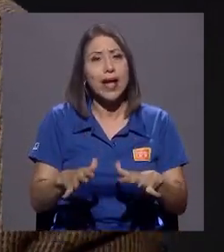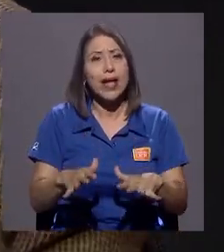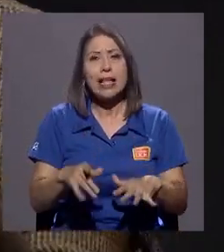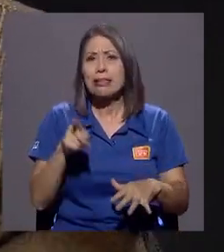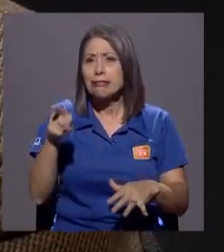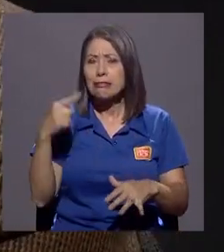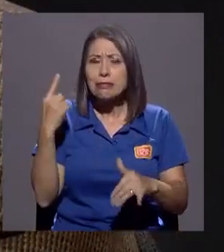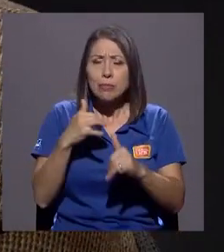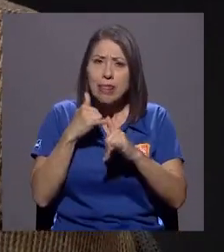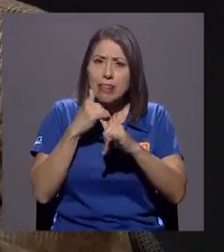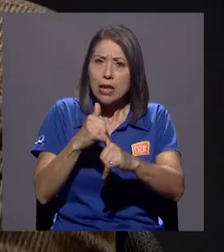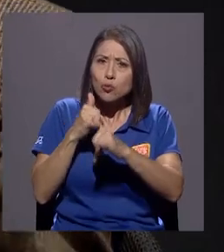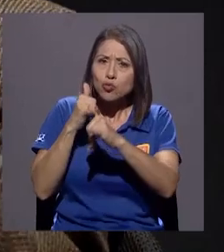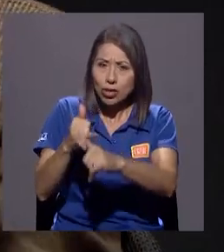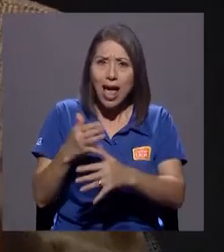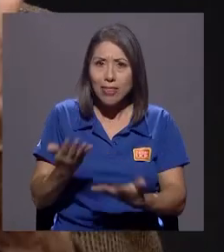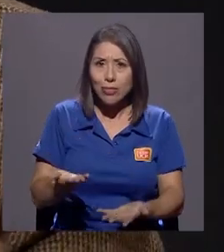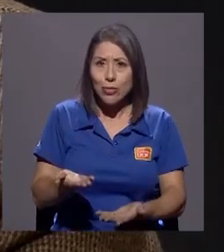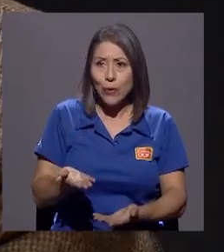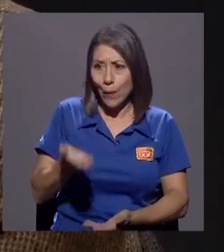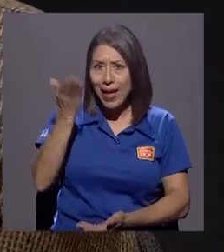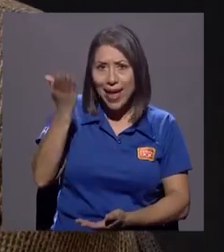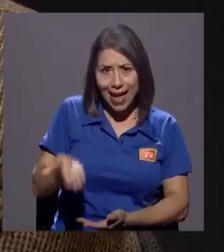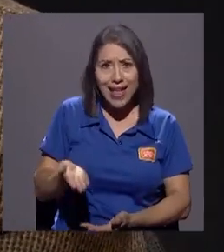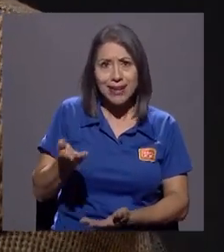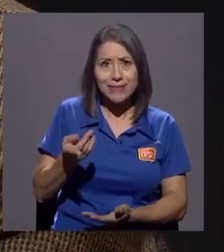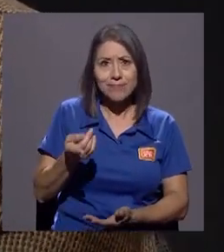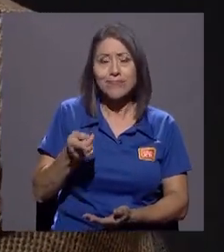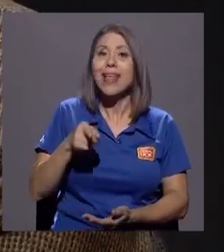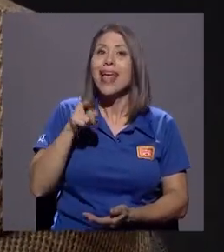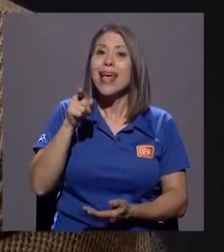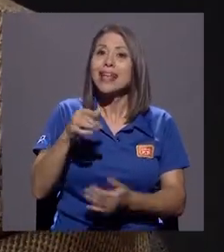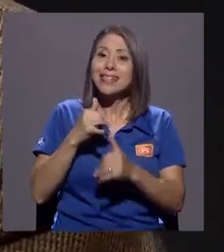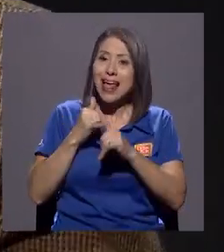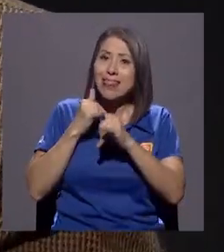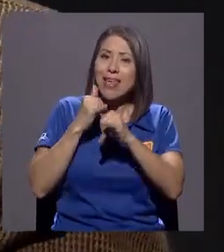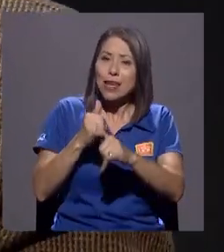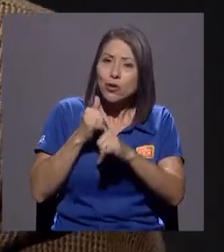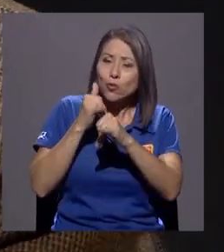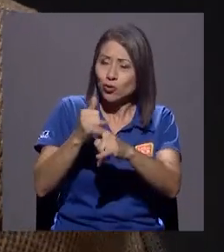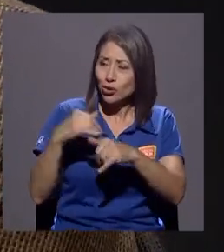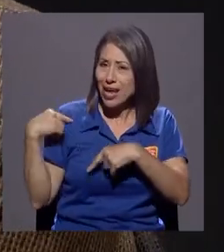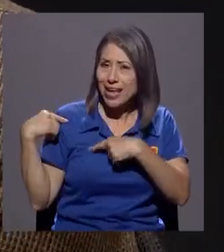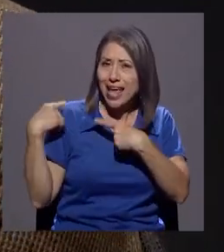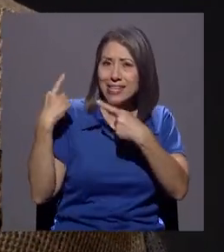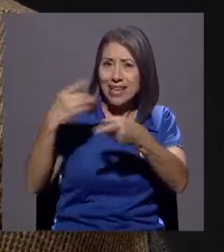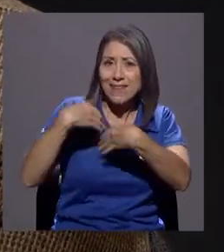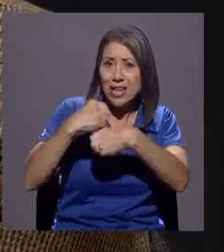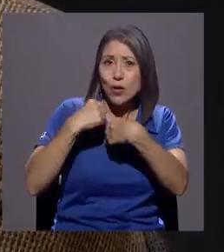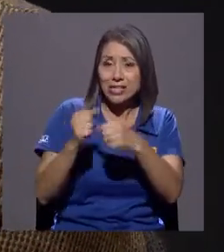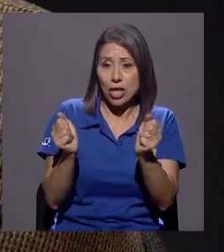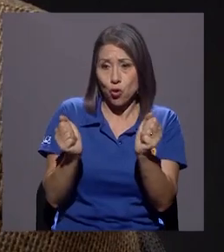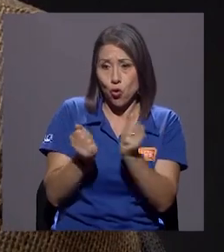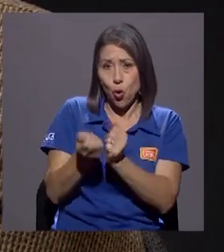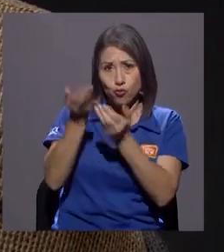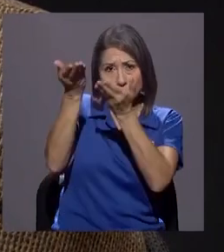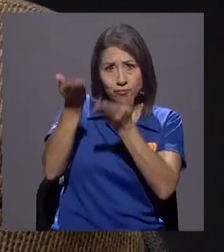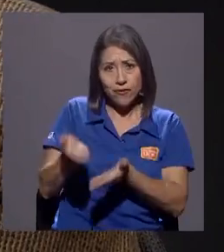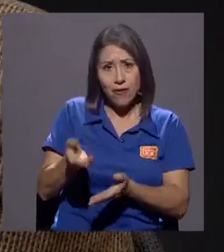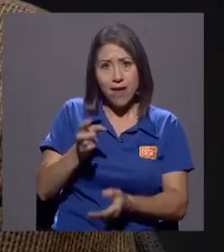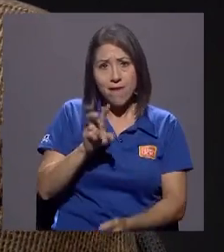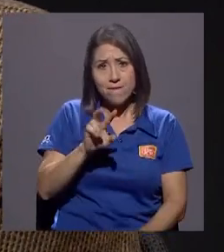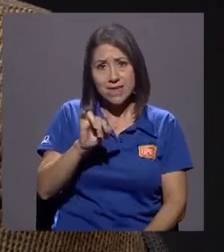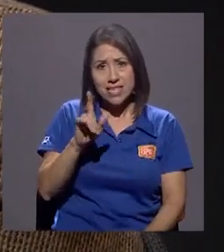denunciando es la denuncia digamos que en este país se ha venido haciendo en la voz de de villalta y eso seguramente